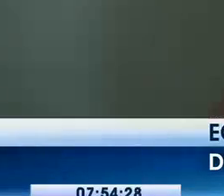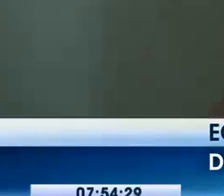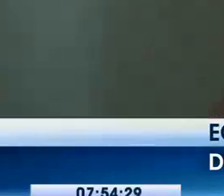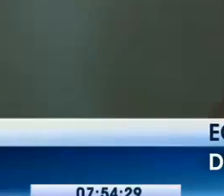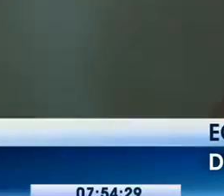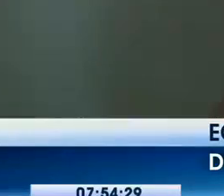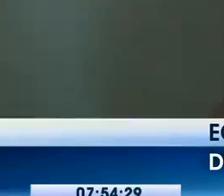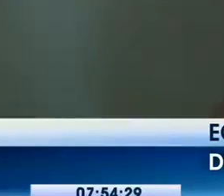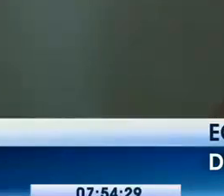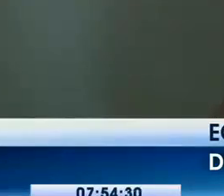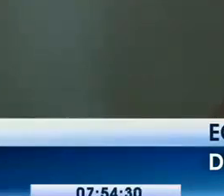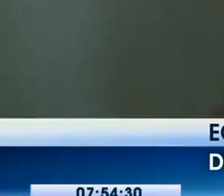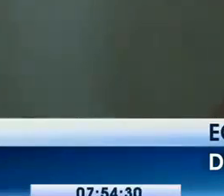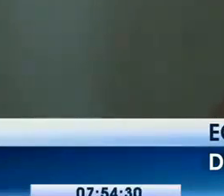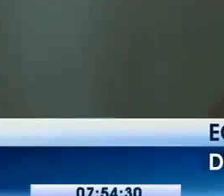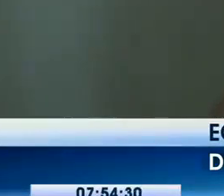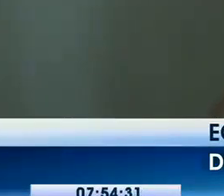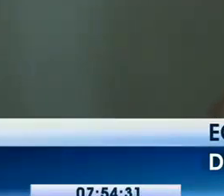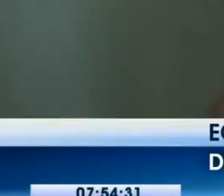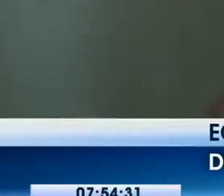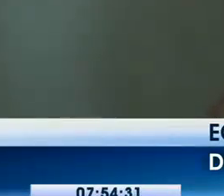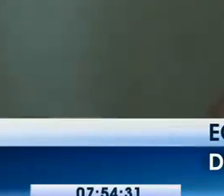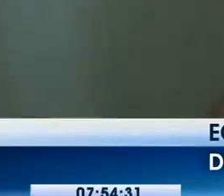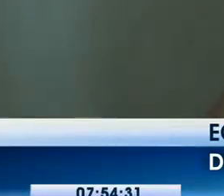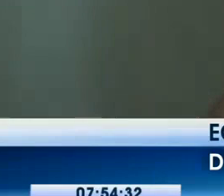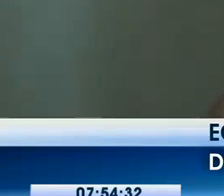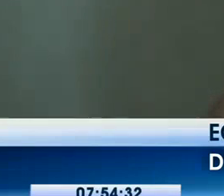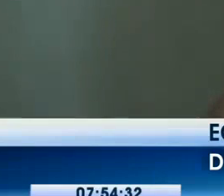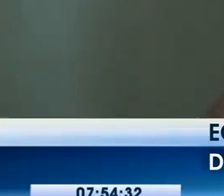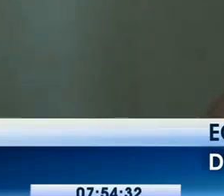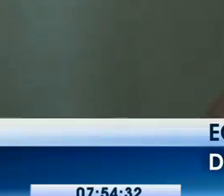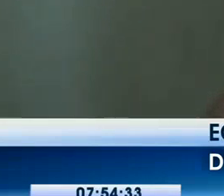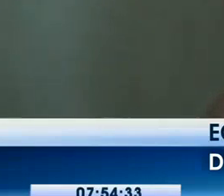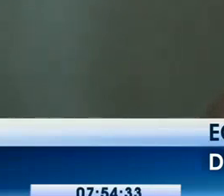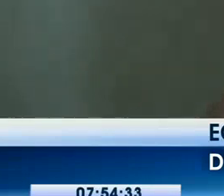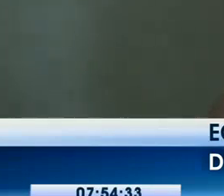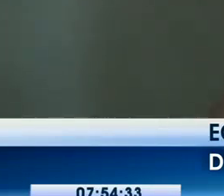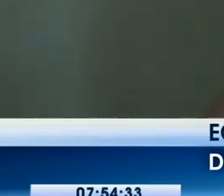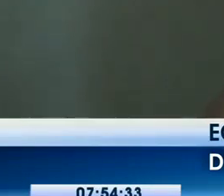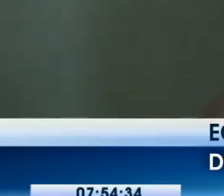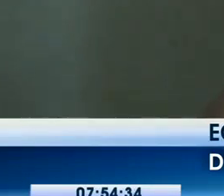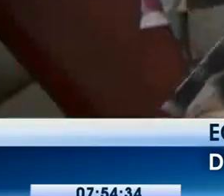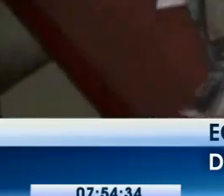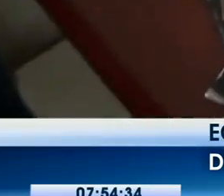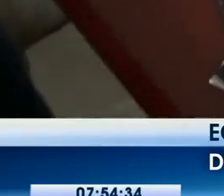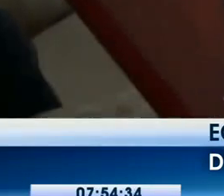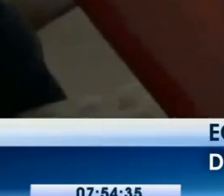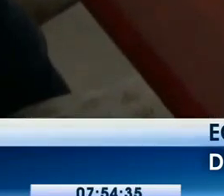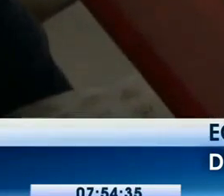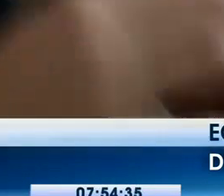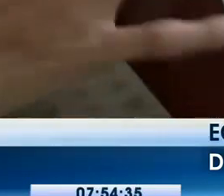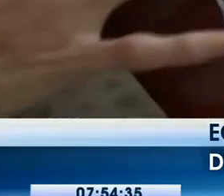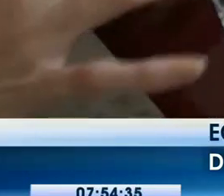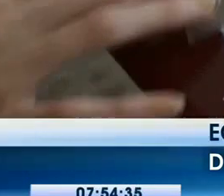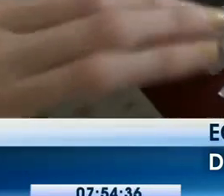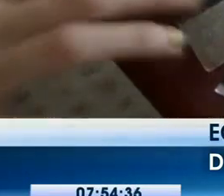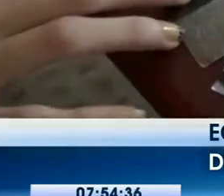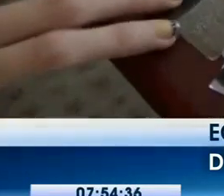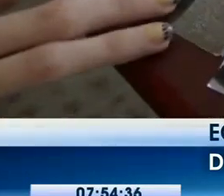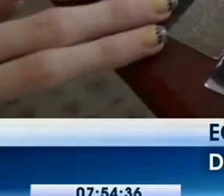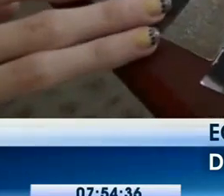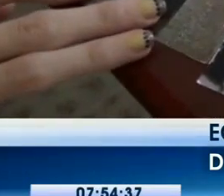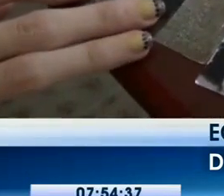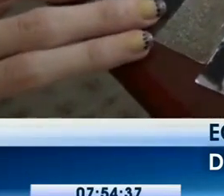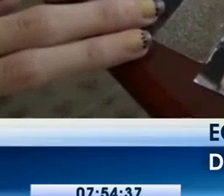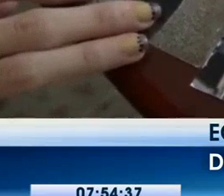Carmen, no ha pasado nada grave, sino que más pies que se le ha dañado, no, me dice, y golpes que tiene. Carmen viajó a Europa hace 21